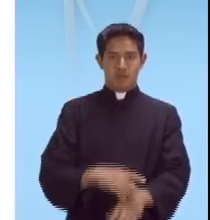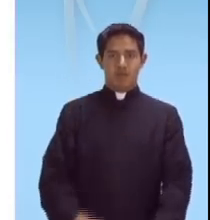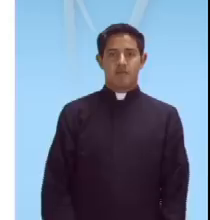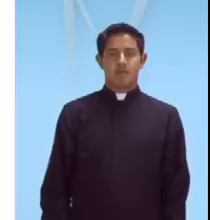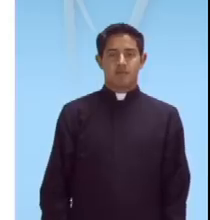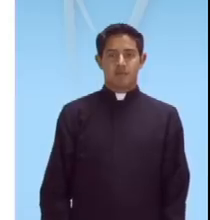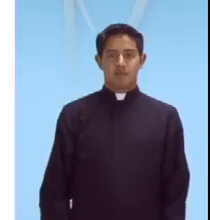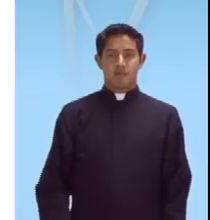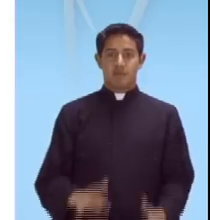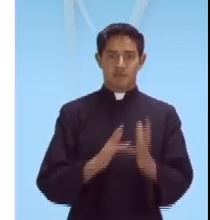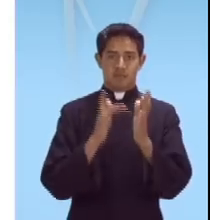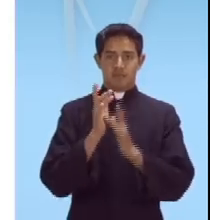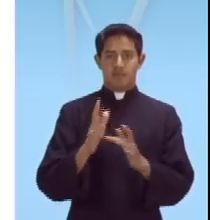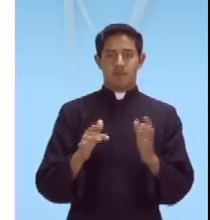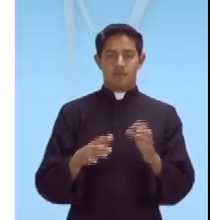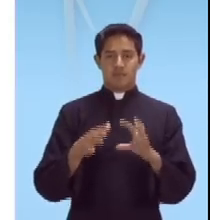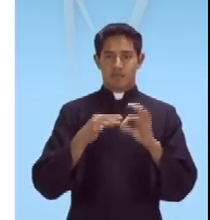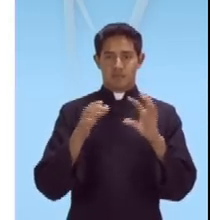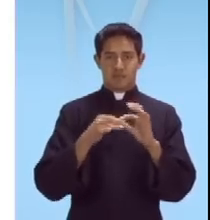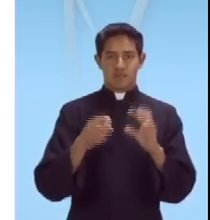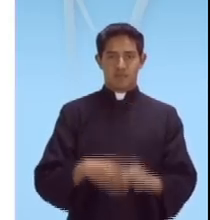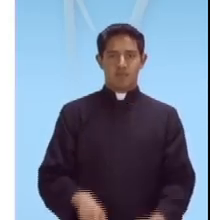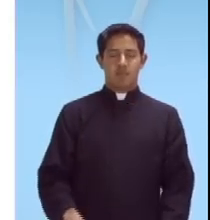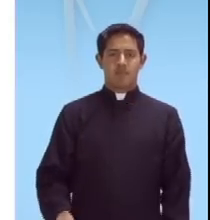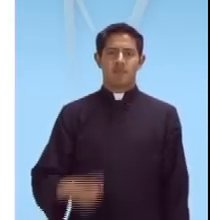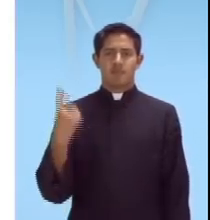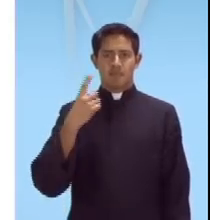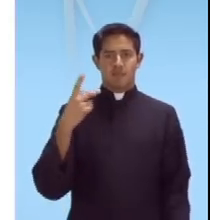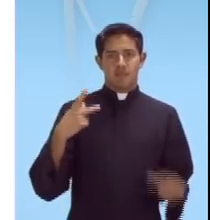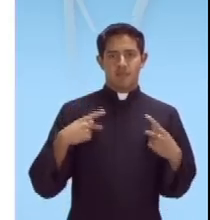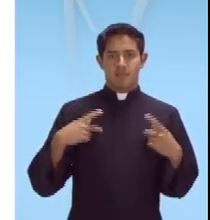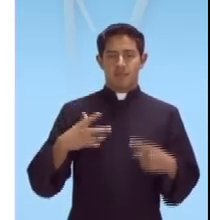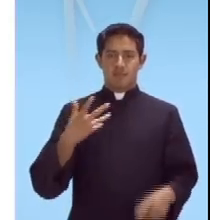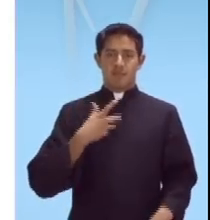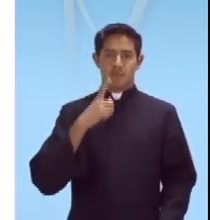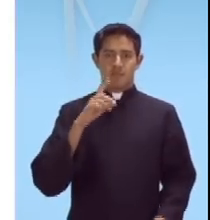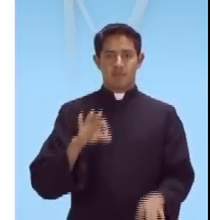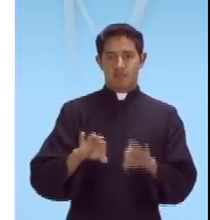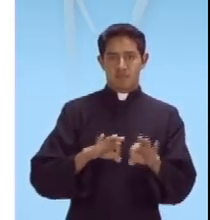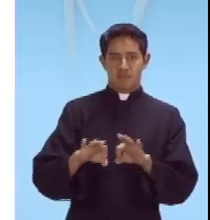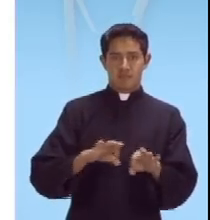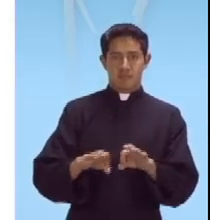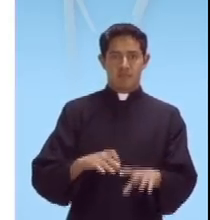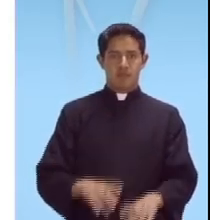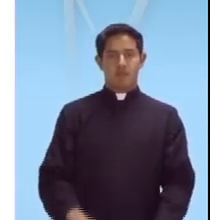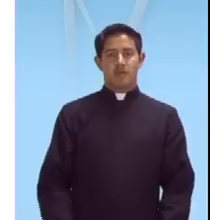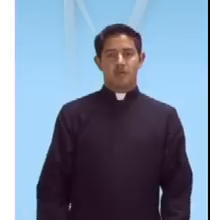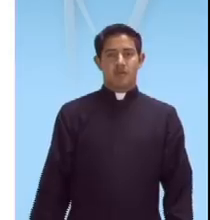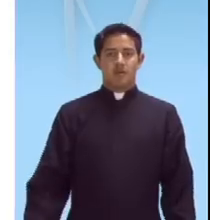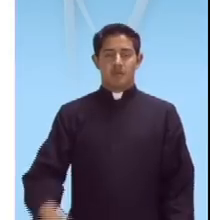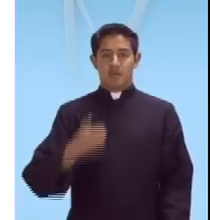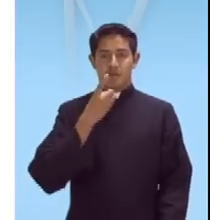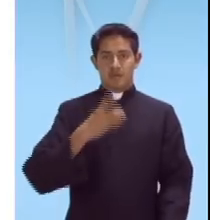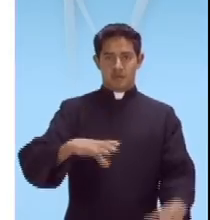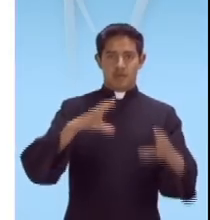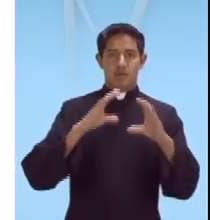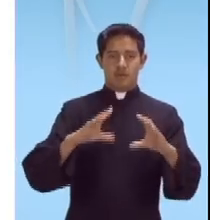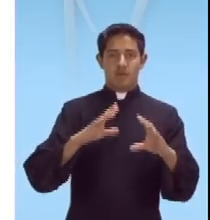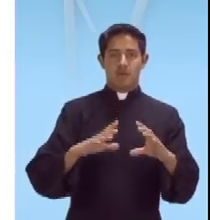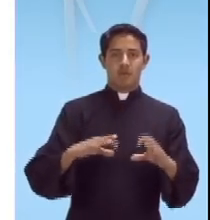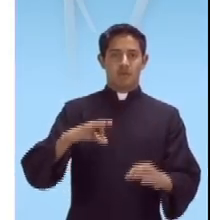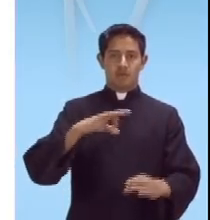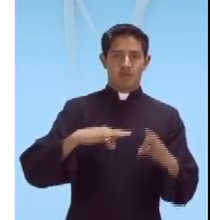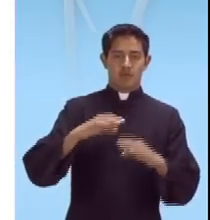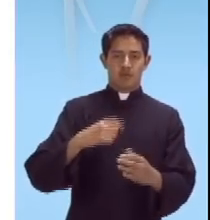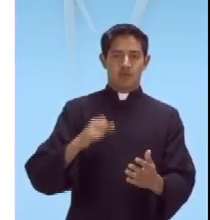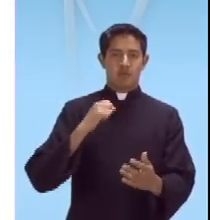tiene un siervo que labra la tierra y pastorea los rebaños, le dice cuando éste regresa del campo, entra enseguida y ponte